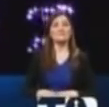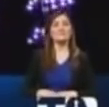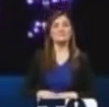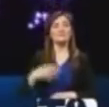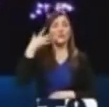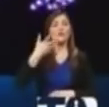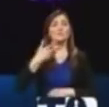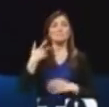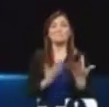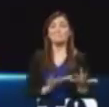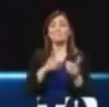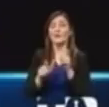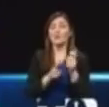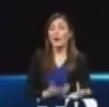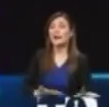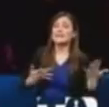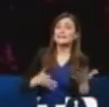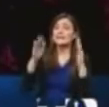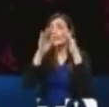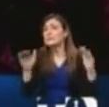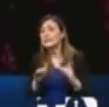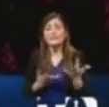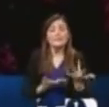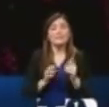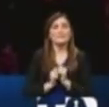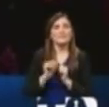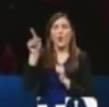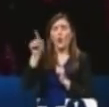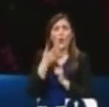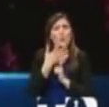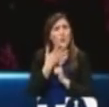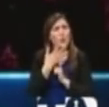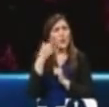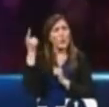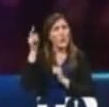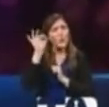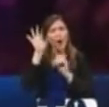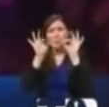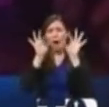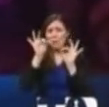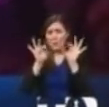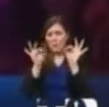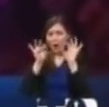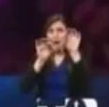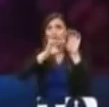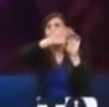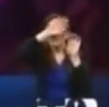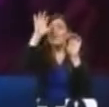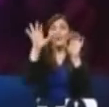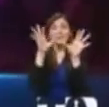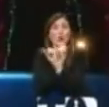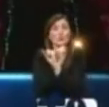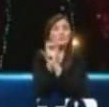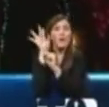Es la fecha más esperada por muchos. Luces multicolores adornan el ambiente. Las noches son más